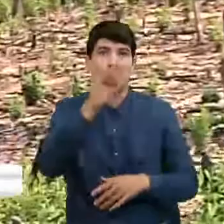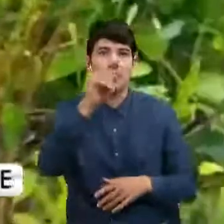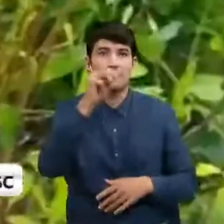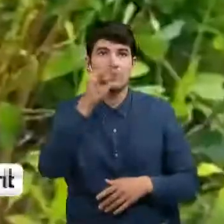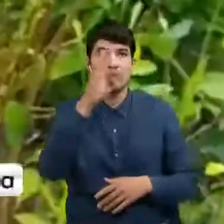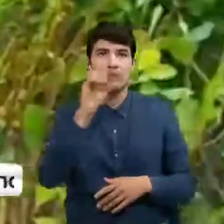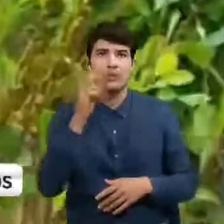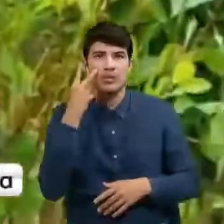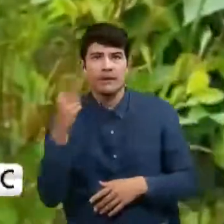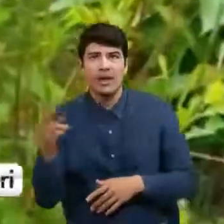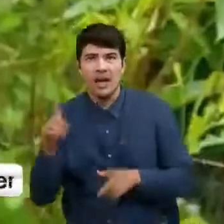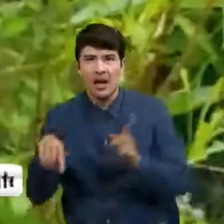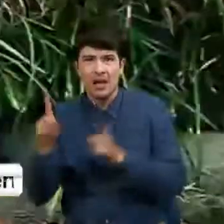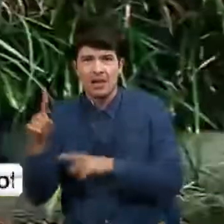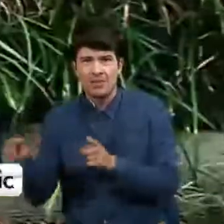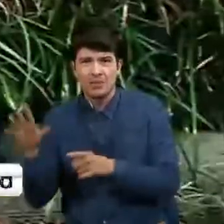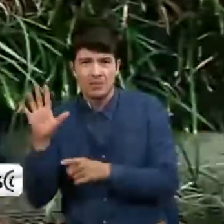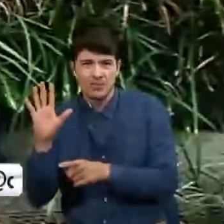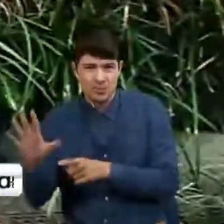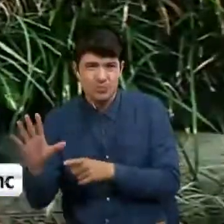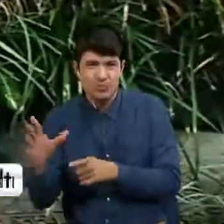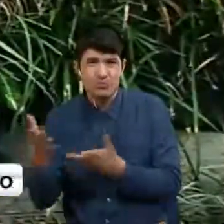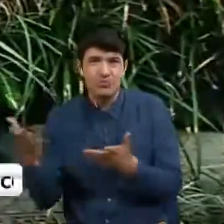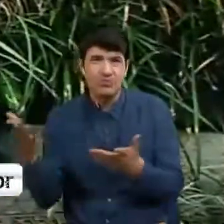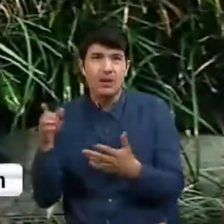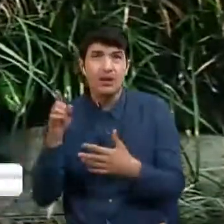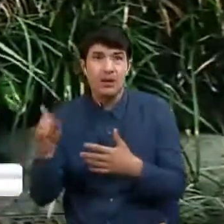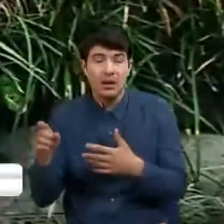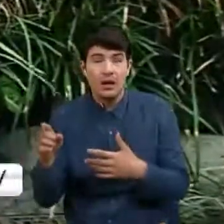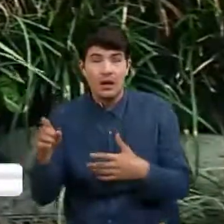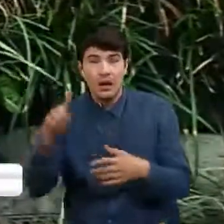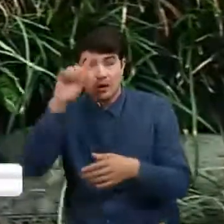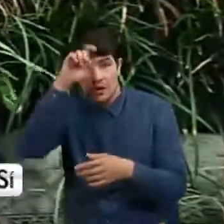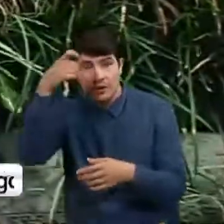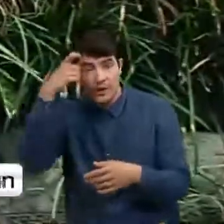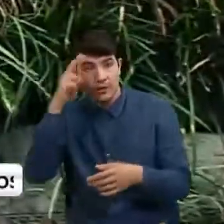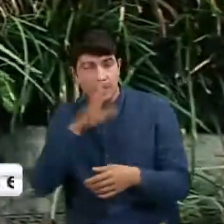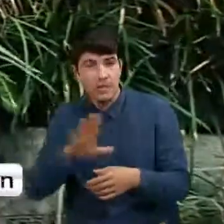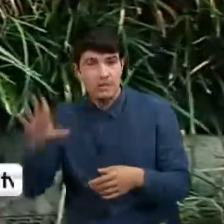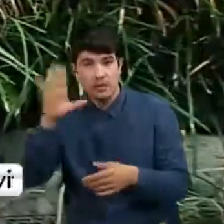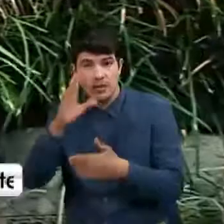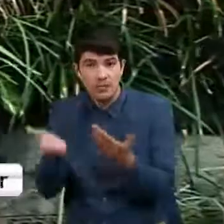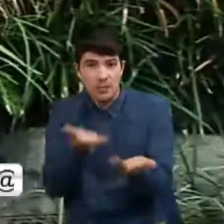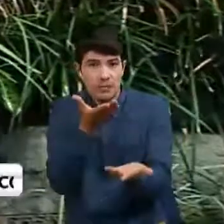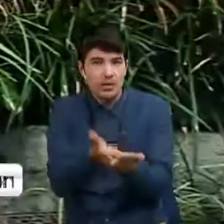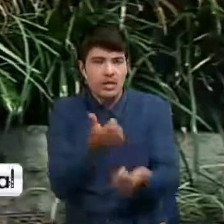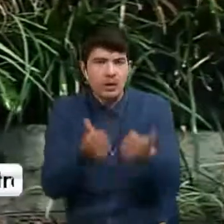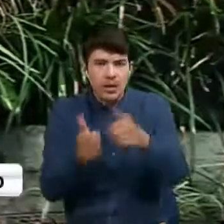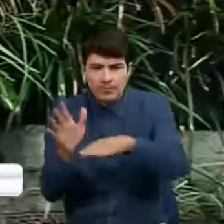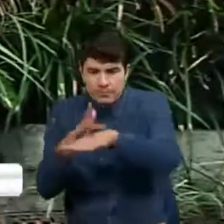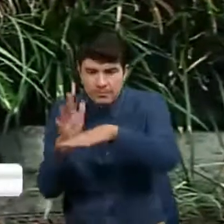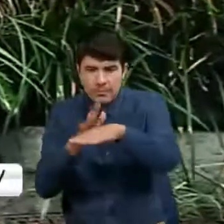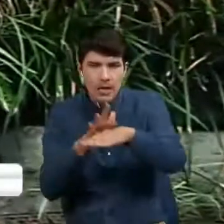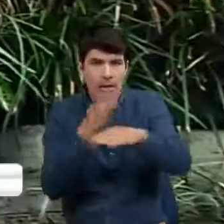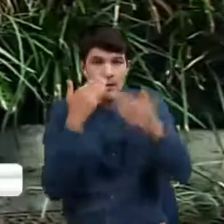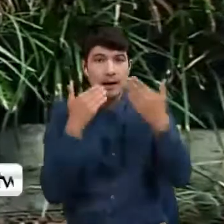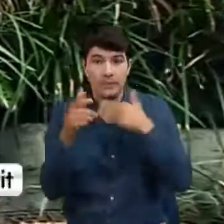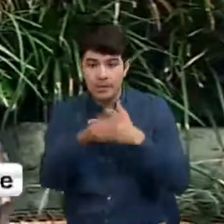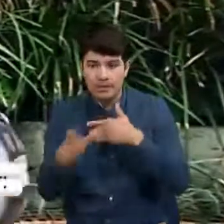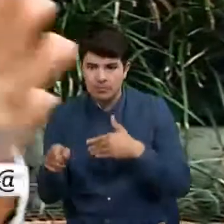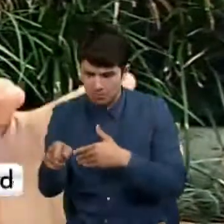la erradicación de cultivos ilícitos se dé de la mejor manera la apuesta del gobierno nacional a través del departamental es incentivar a los campesinos con proyectos productivos